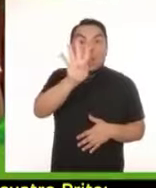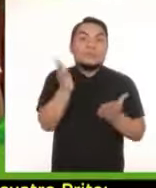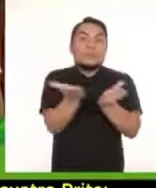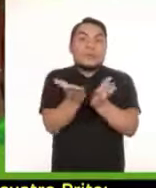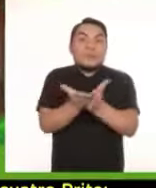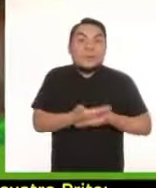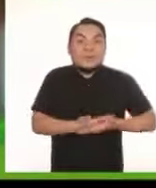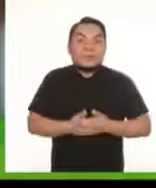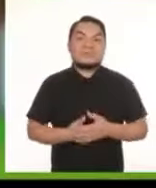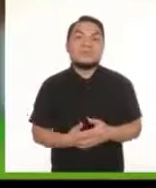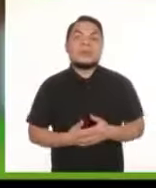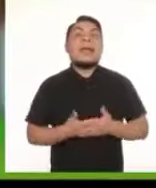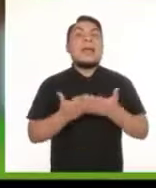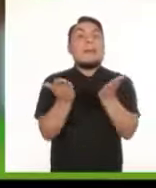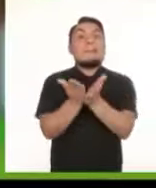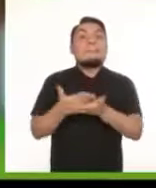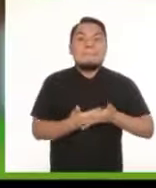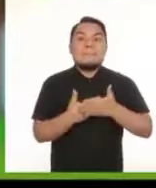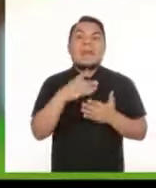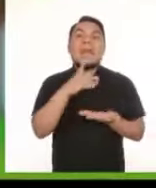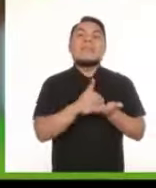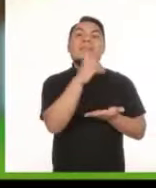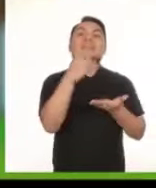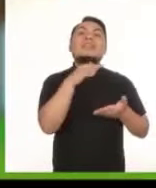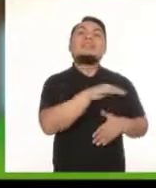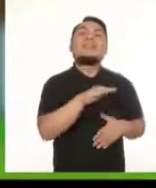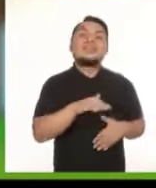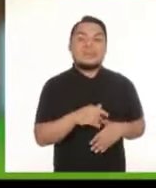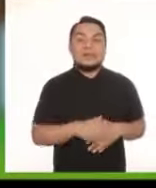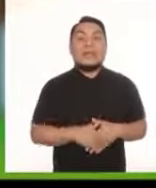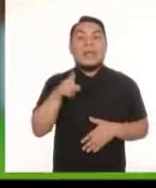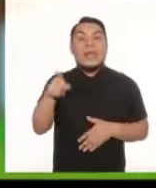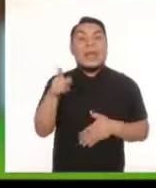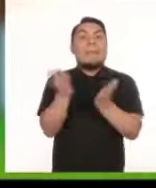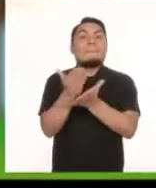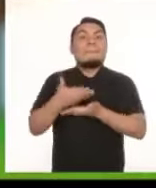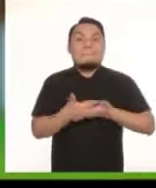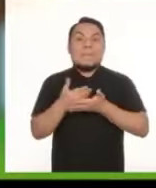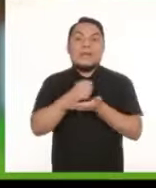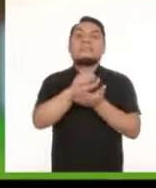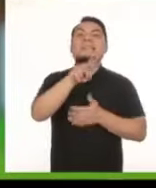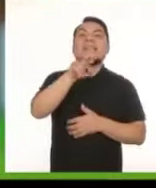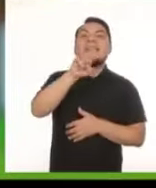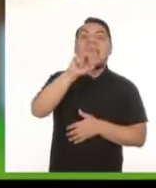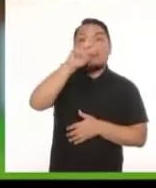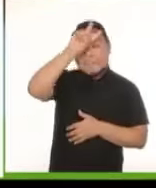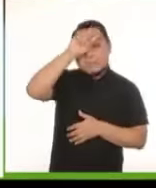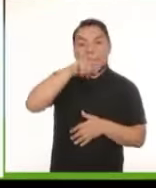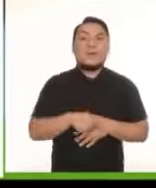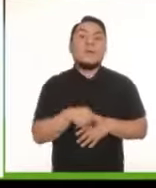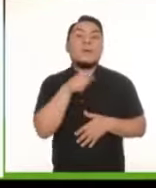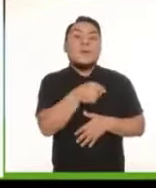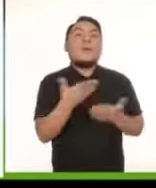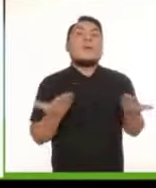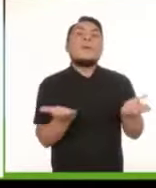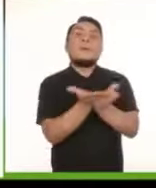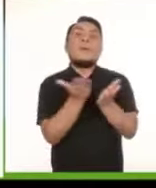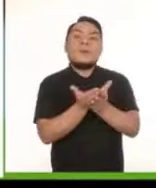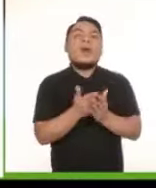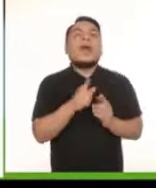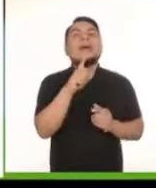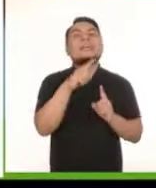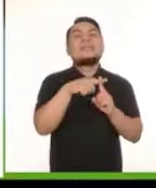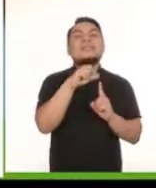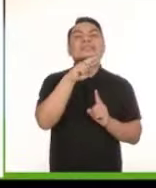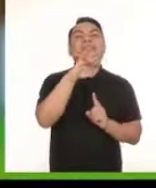PRITE. PRITE Divino Niño, PRITE Sabia Perú, PRITE Tesorito